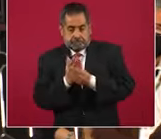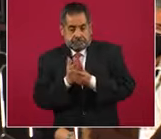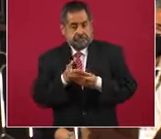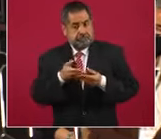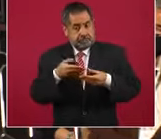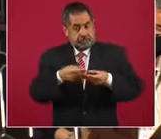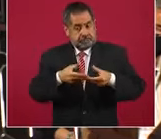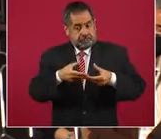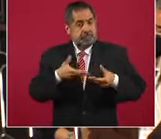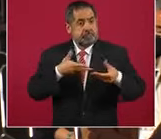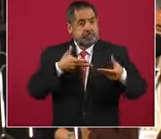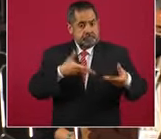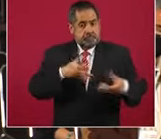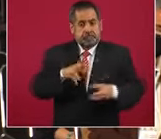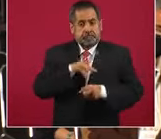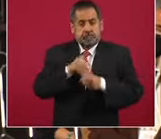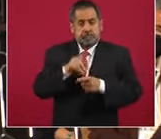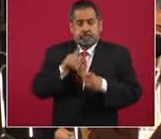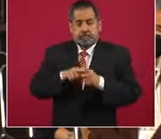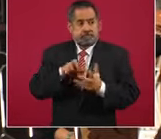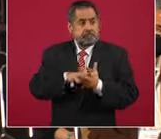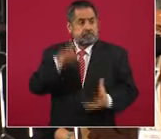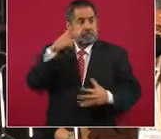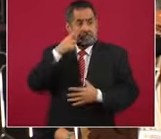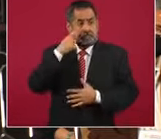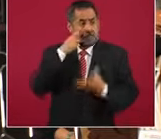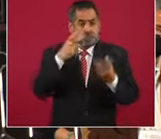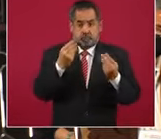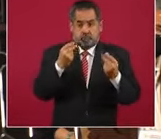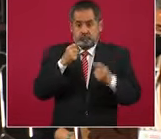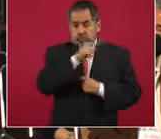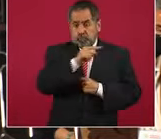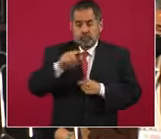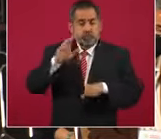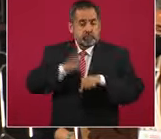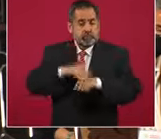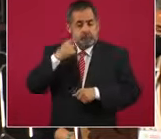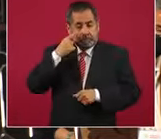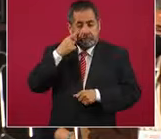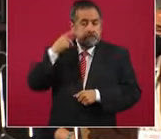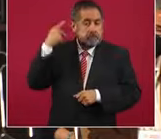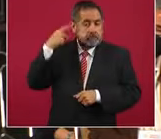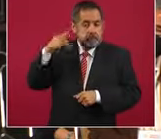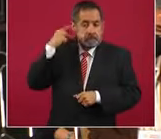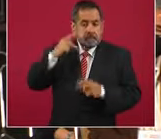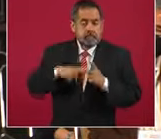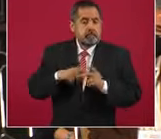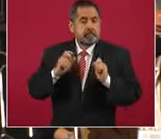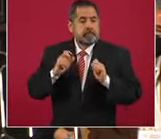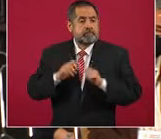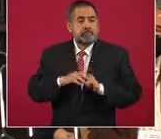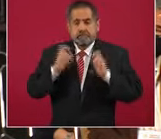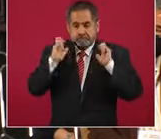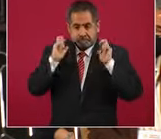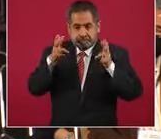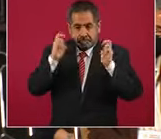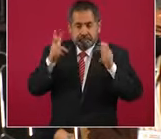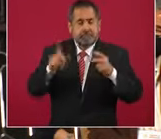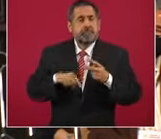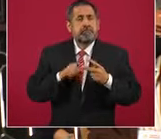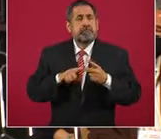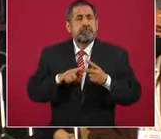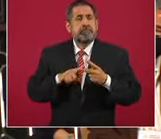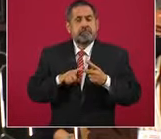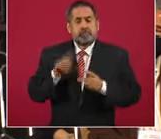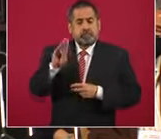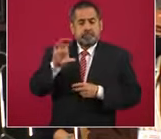casos aislados. Tengo documentados casos masivos, principalmente en los estados de Puebla, Chiapas y